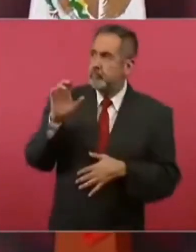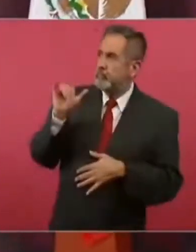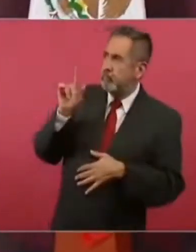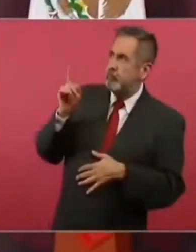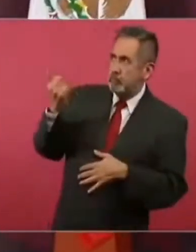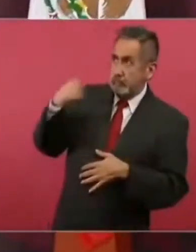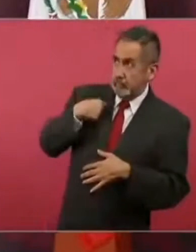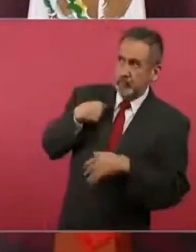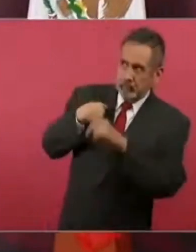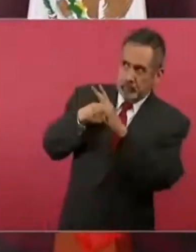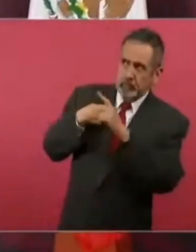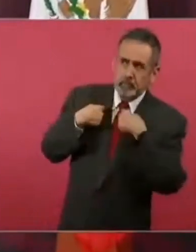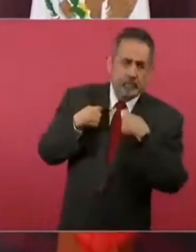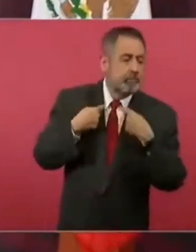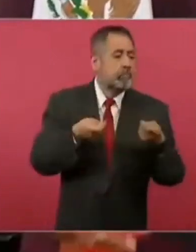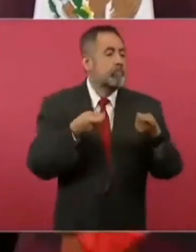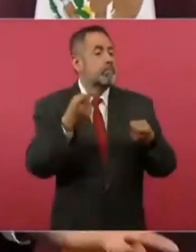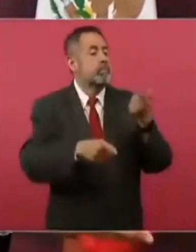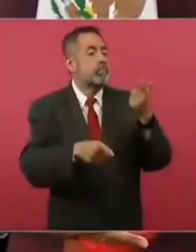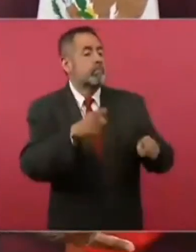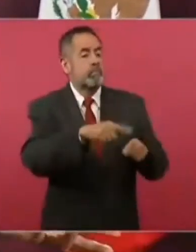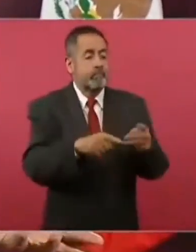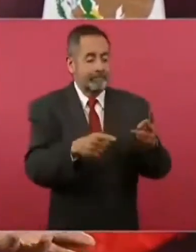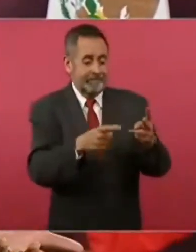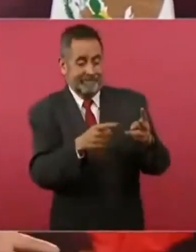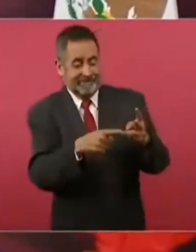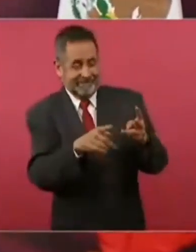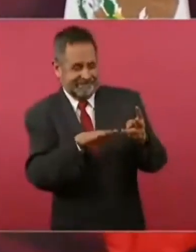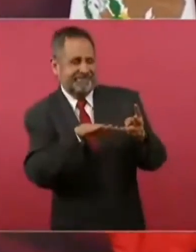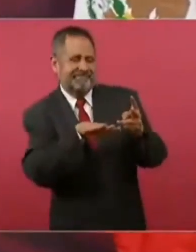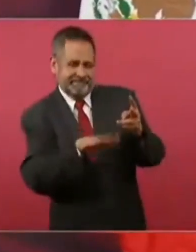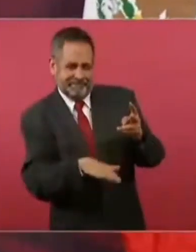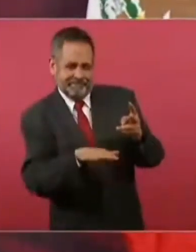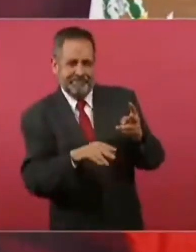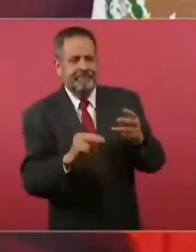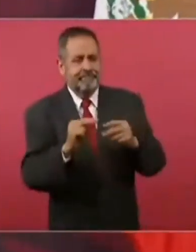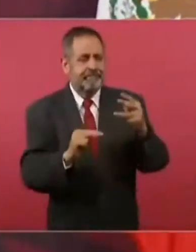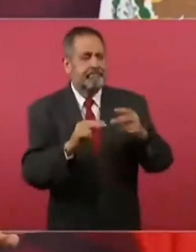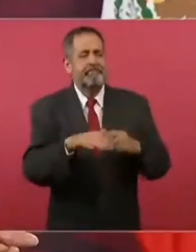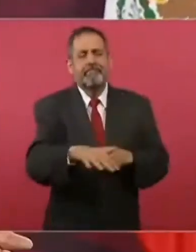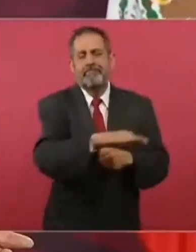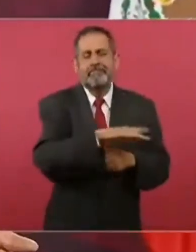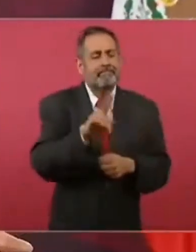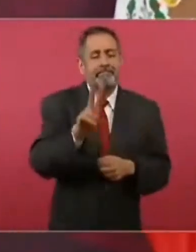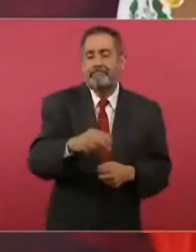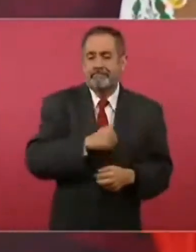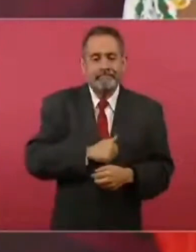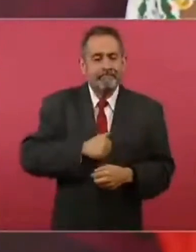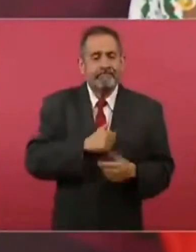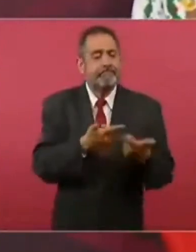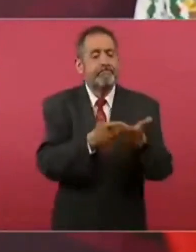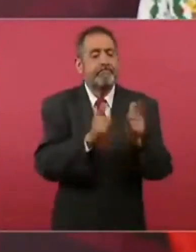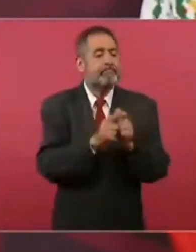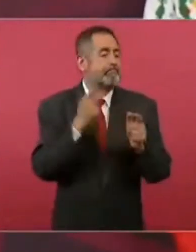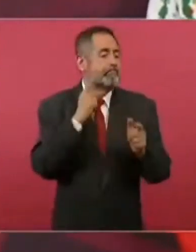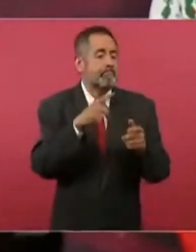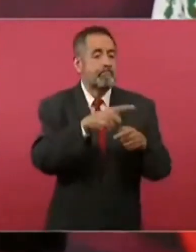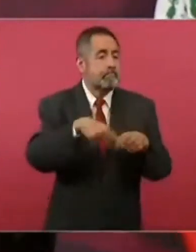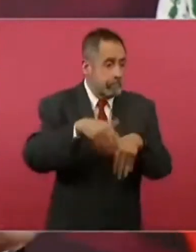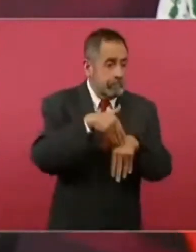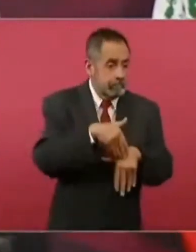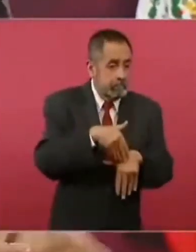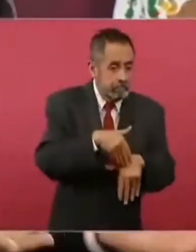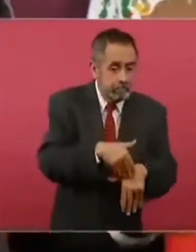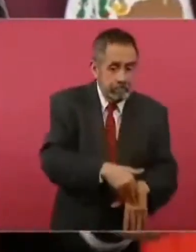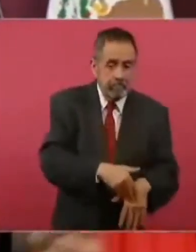Y lo lamentable es que ahí están los partidos